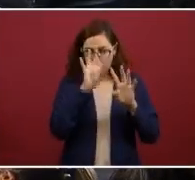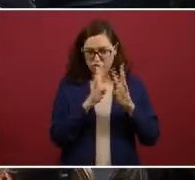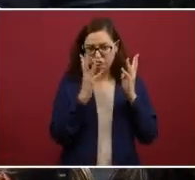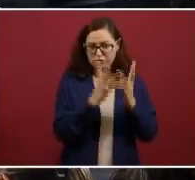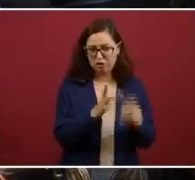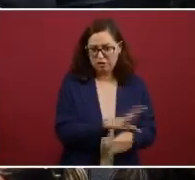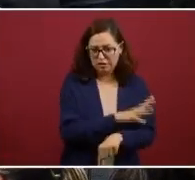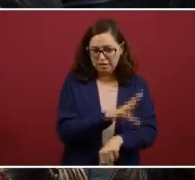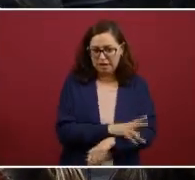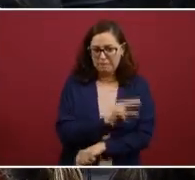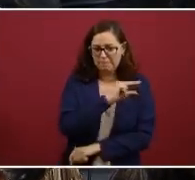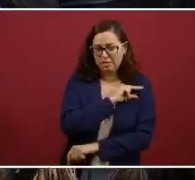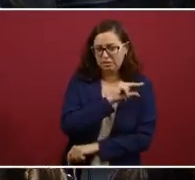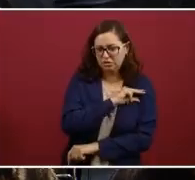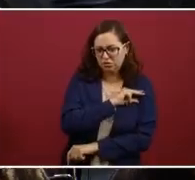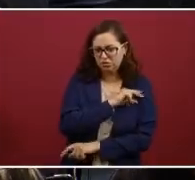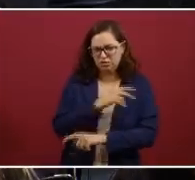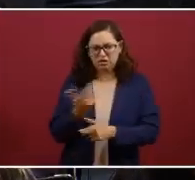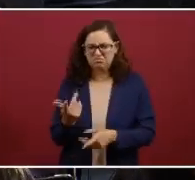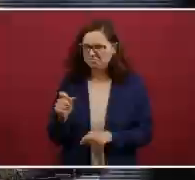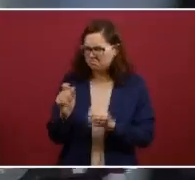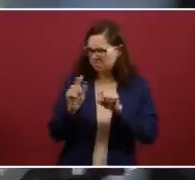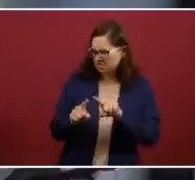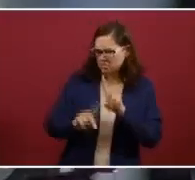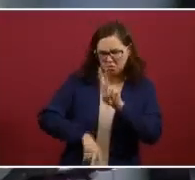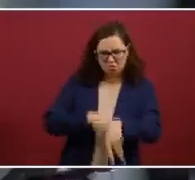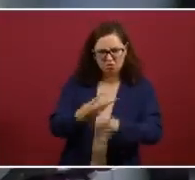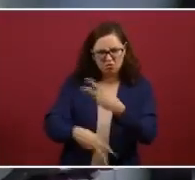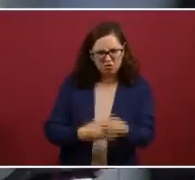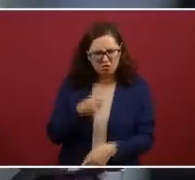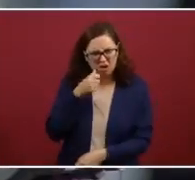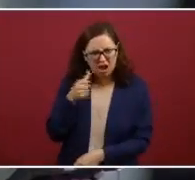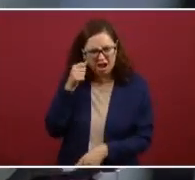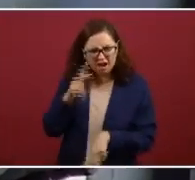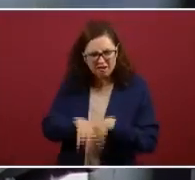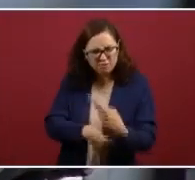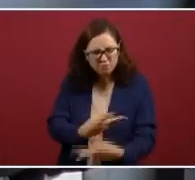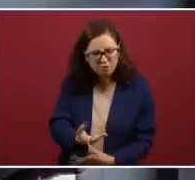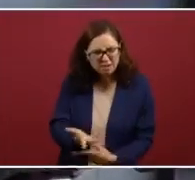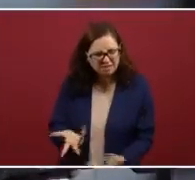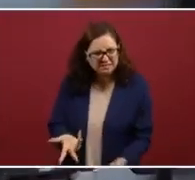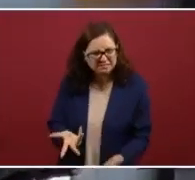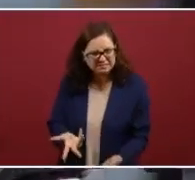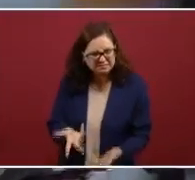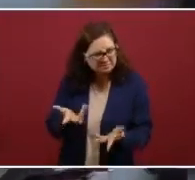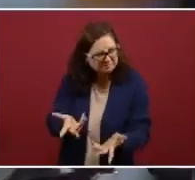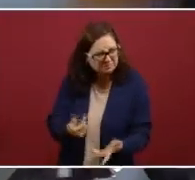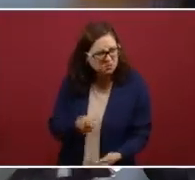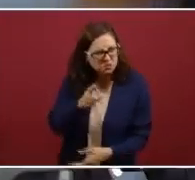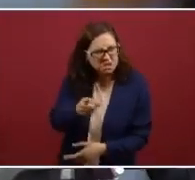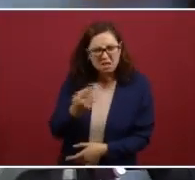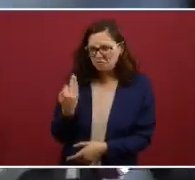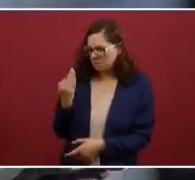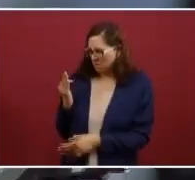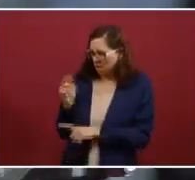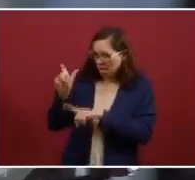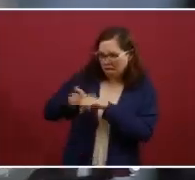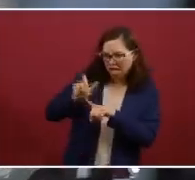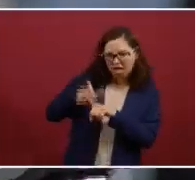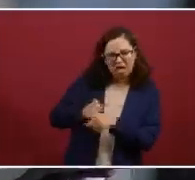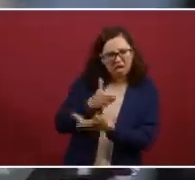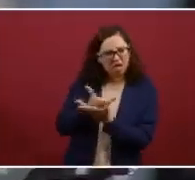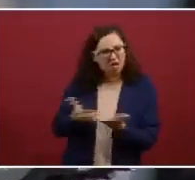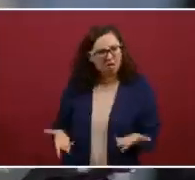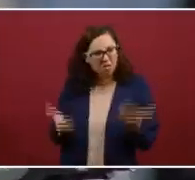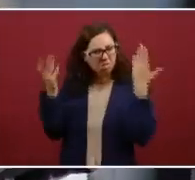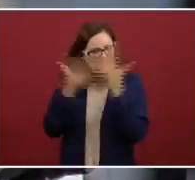energética. ¿No se está incurriendo en lo que se criticó en febrero, ya que Telles